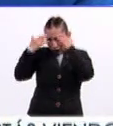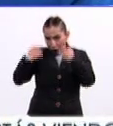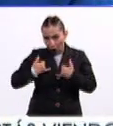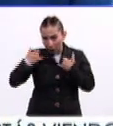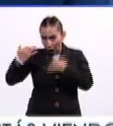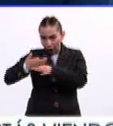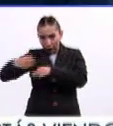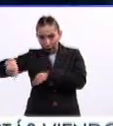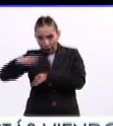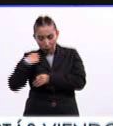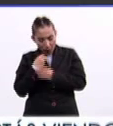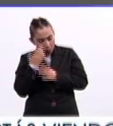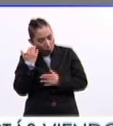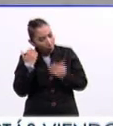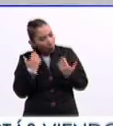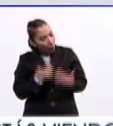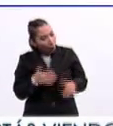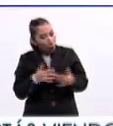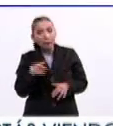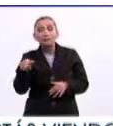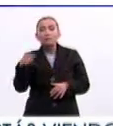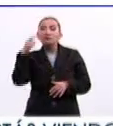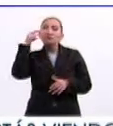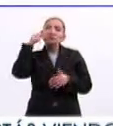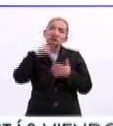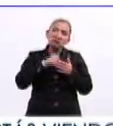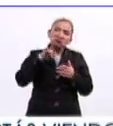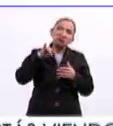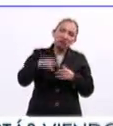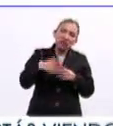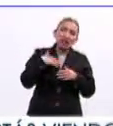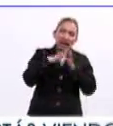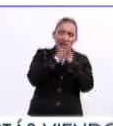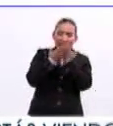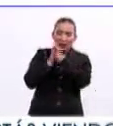creo que la obra de Sor Juana